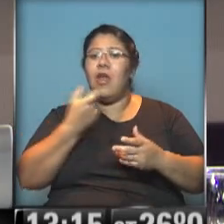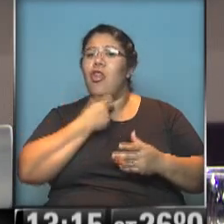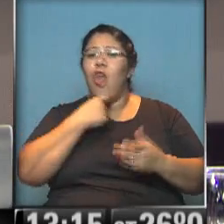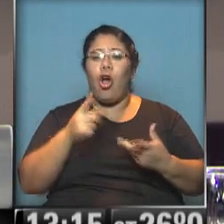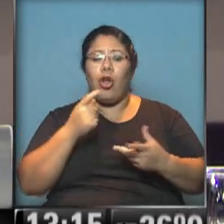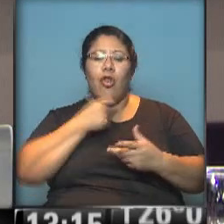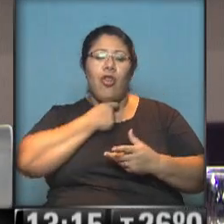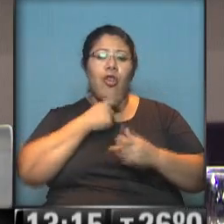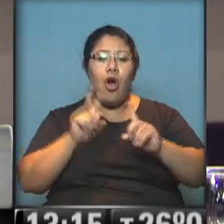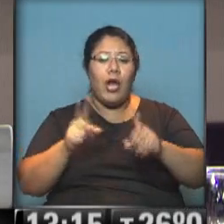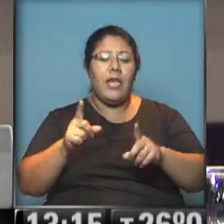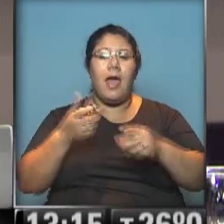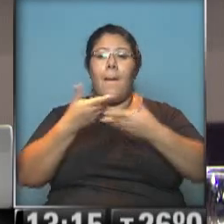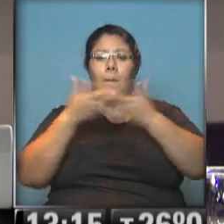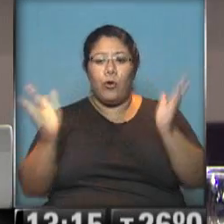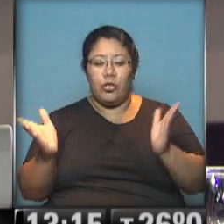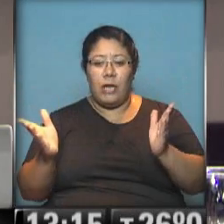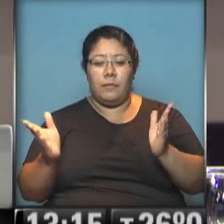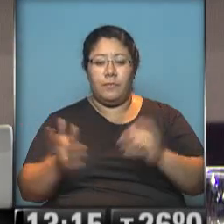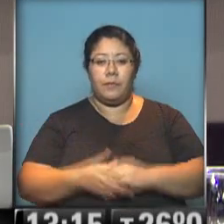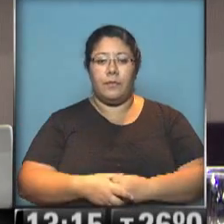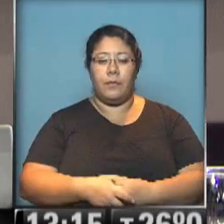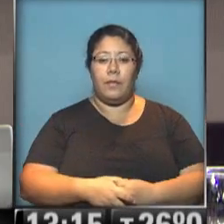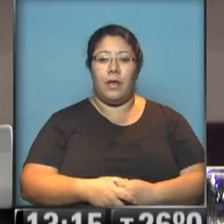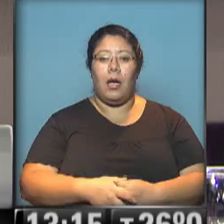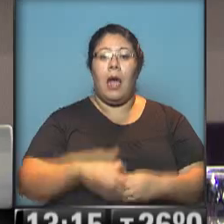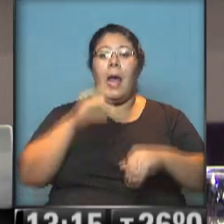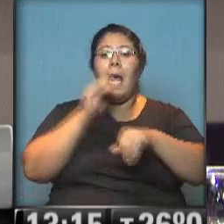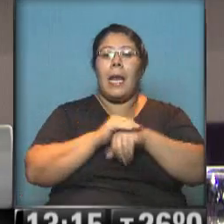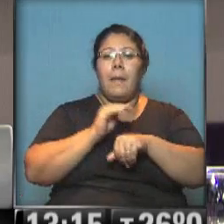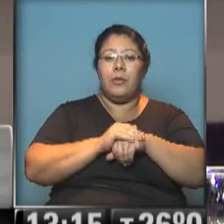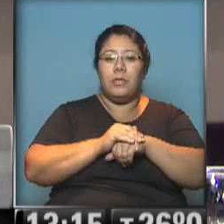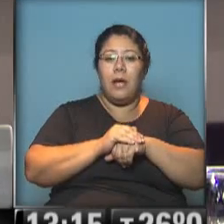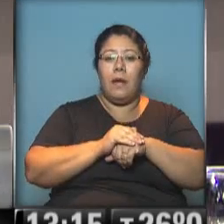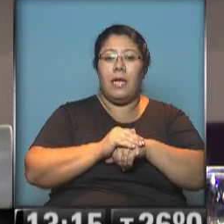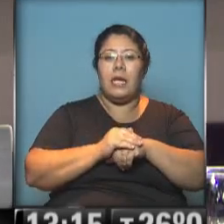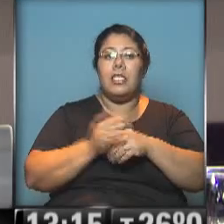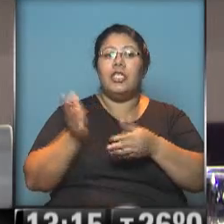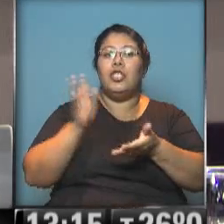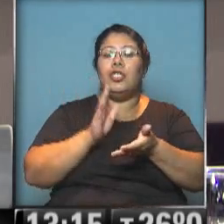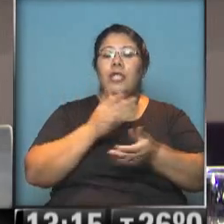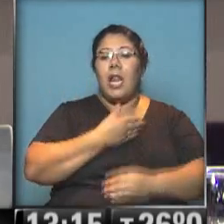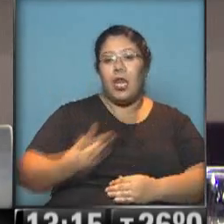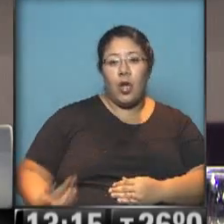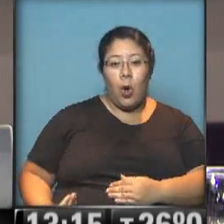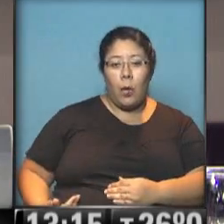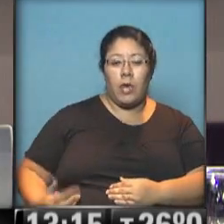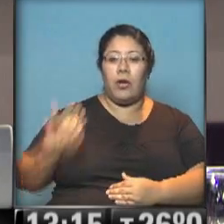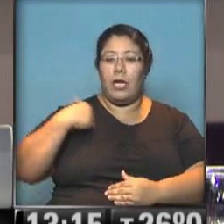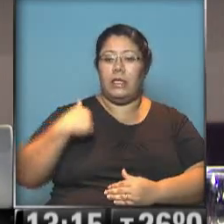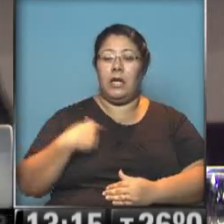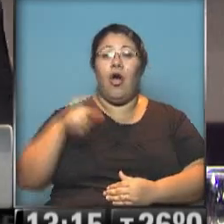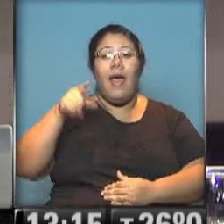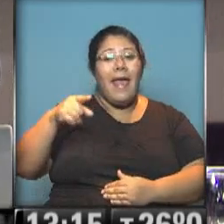sentido de la actitud del gobierno y en todo caso de la responsabilidad que le pueda tener al gobierno en ese sentido tal vez él debería